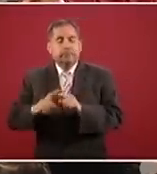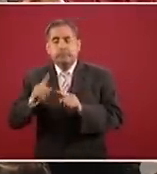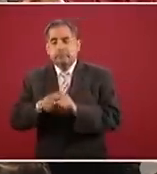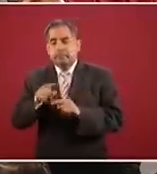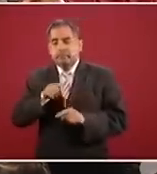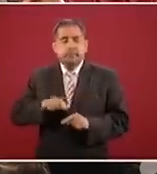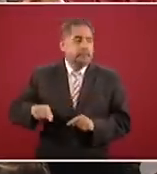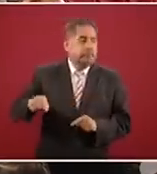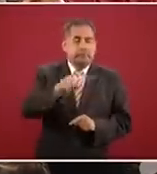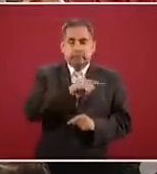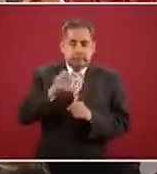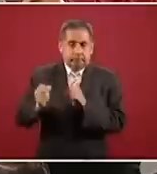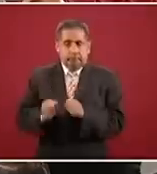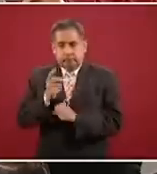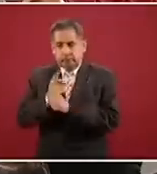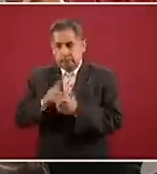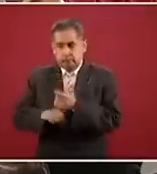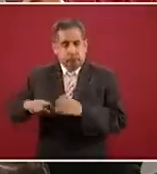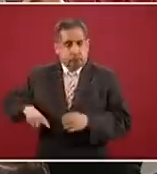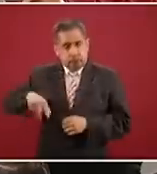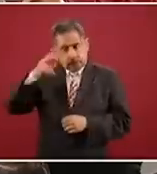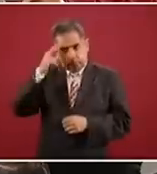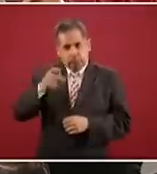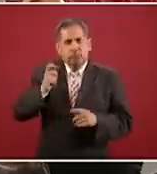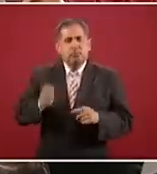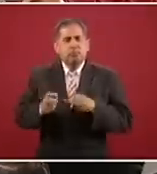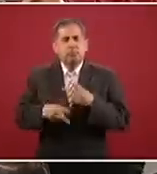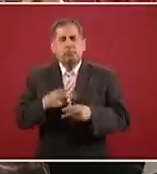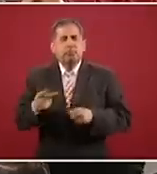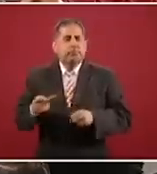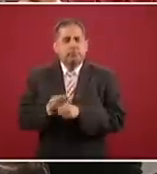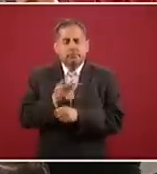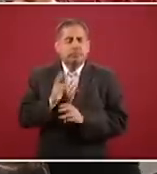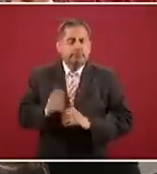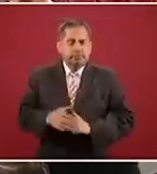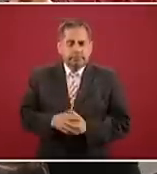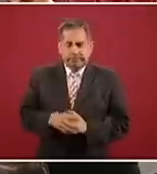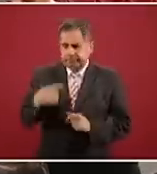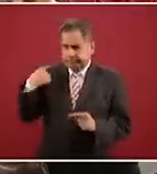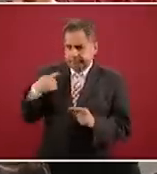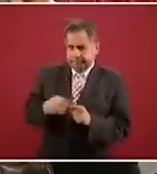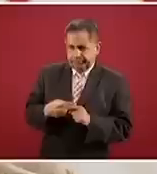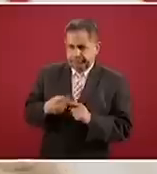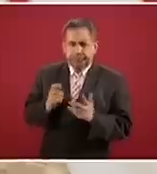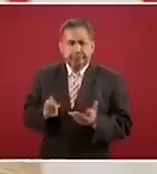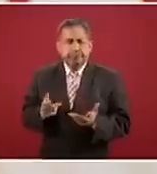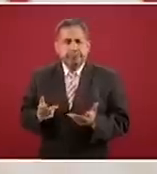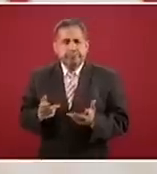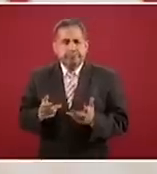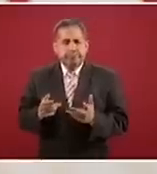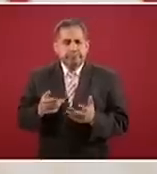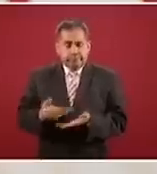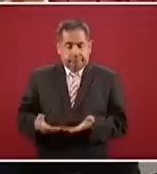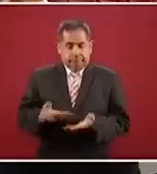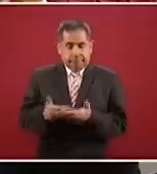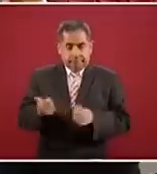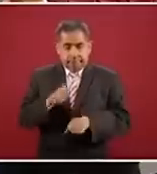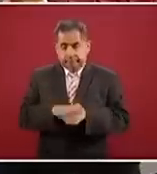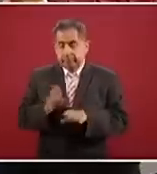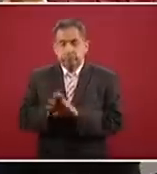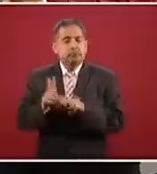de seguridad del Estado mexicano han logrado en lo que va de la presente